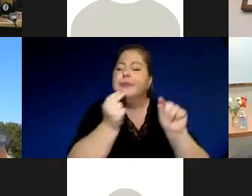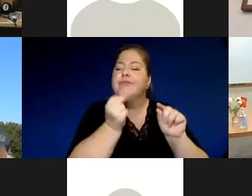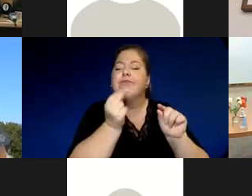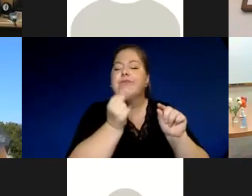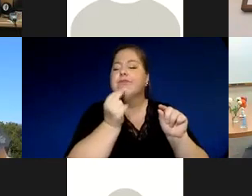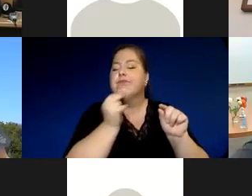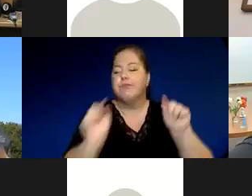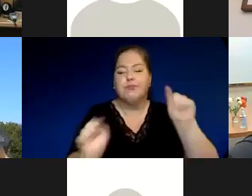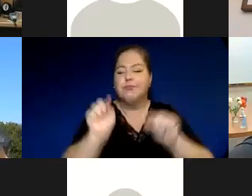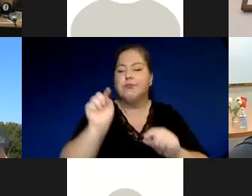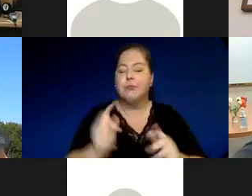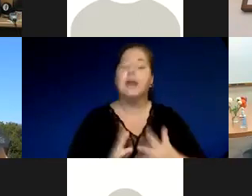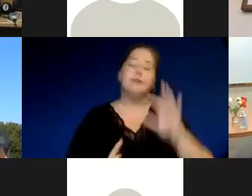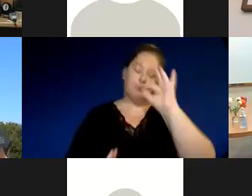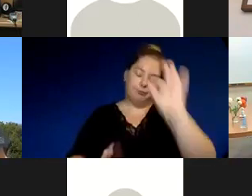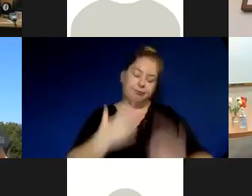Ok, gracias.